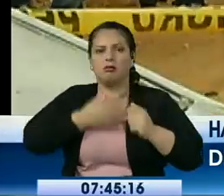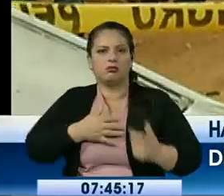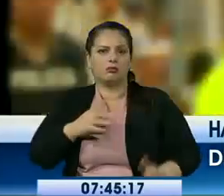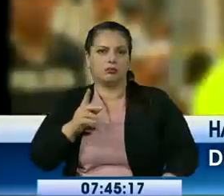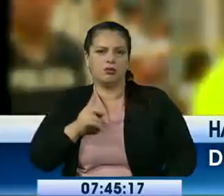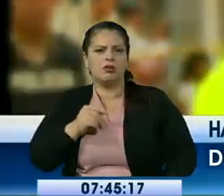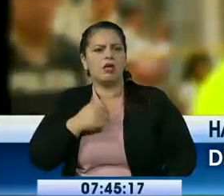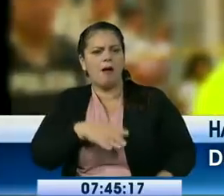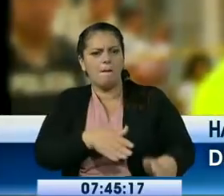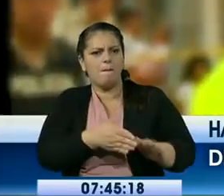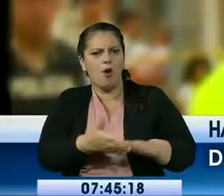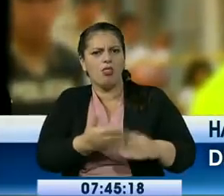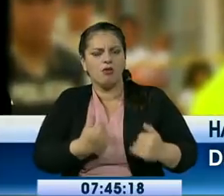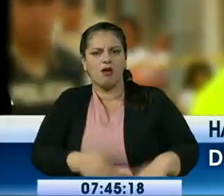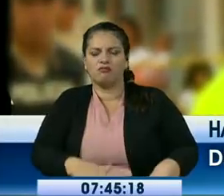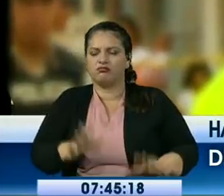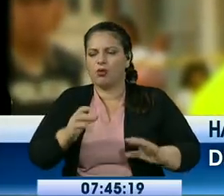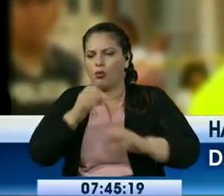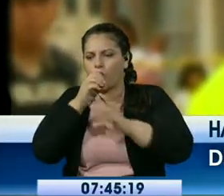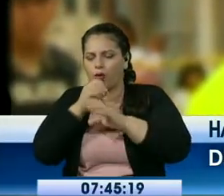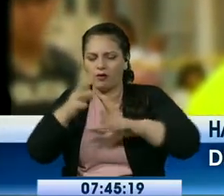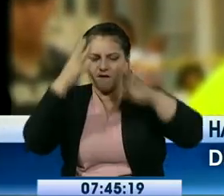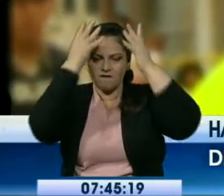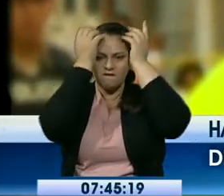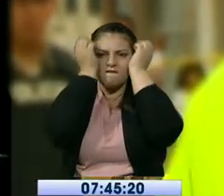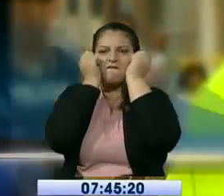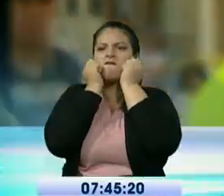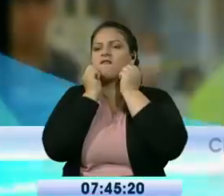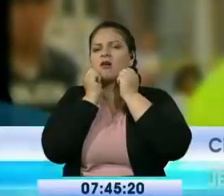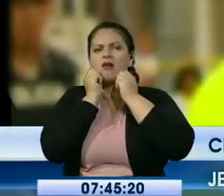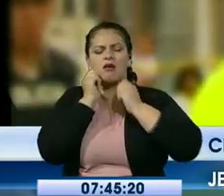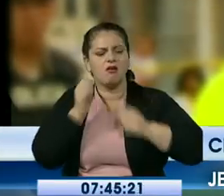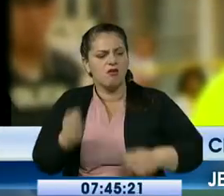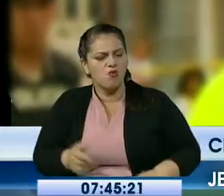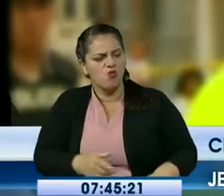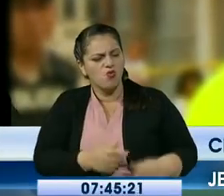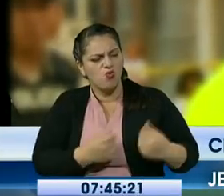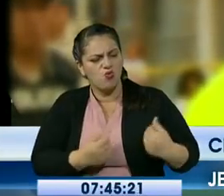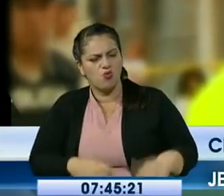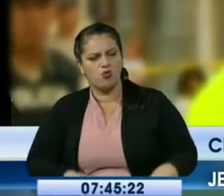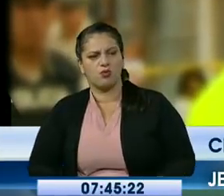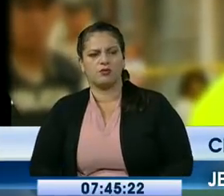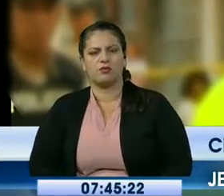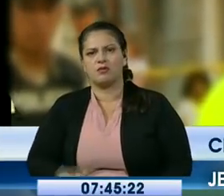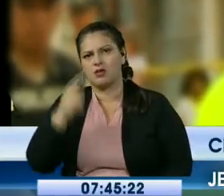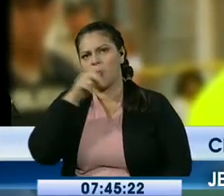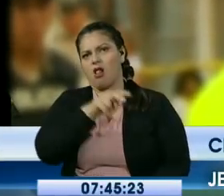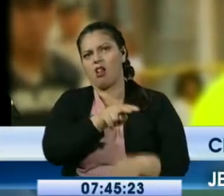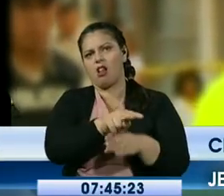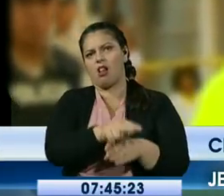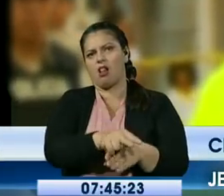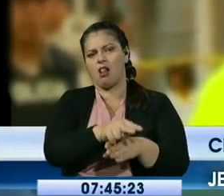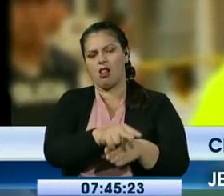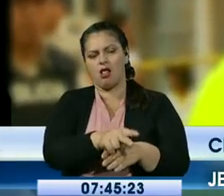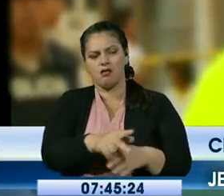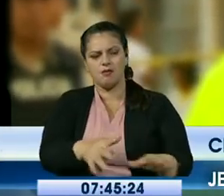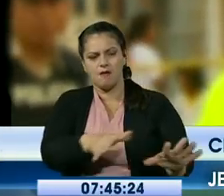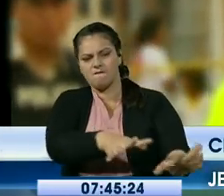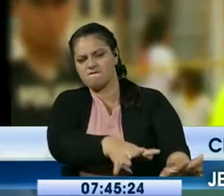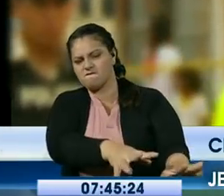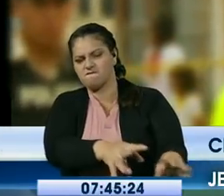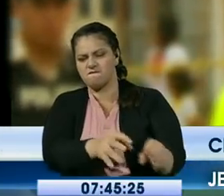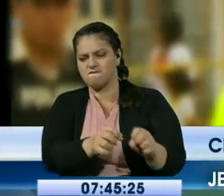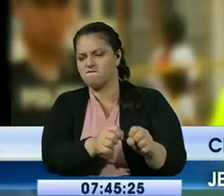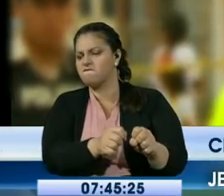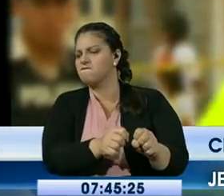a también a considerar, porque la poca cantidad de sangre que tiene en la escena, en el lugar donde lo encontramos,